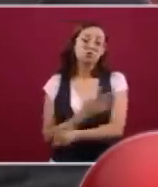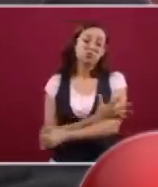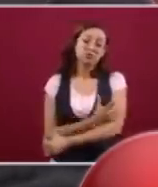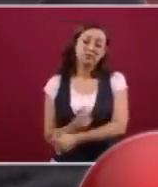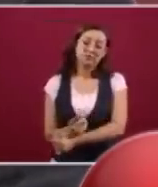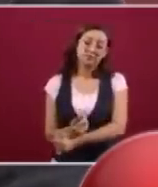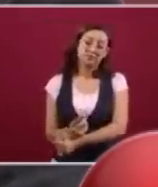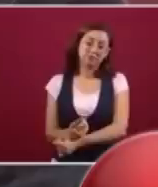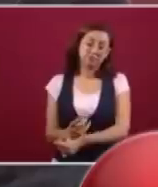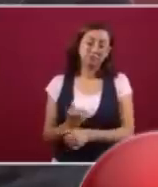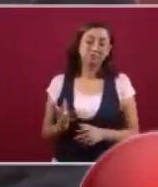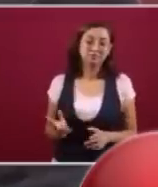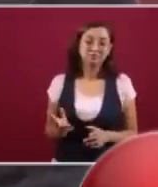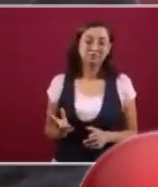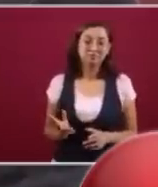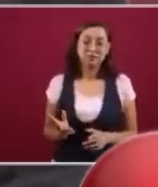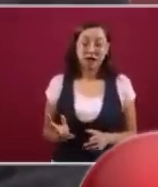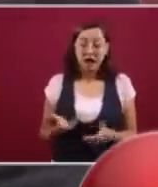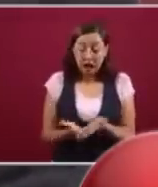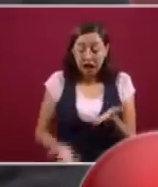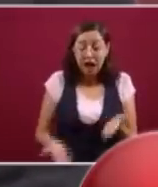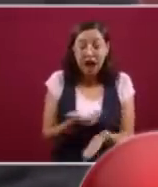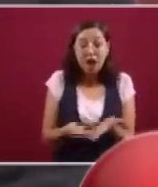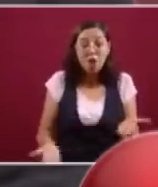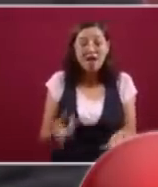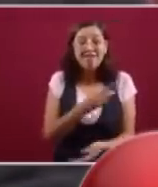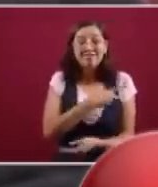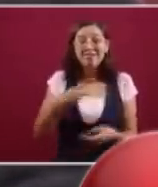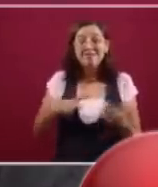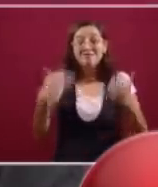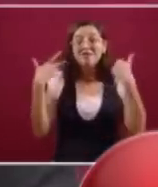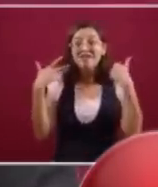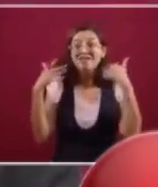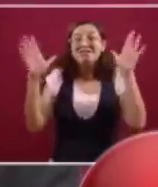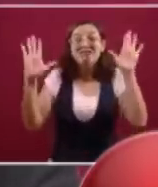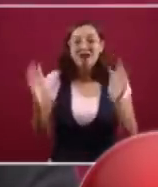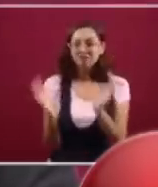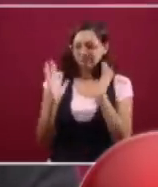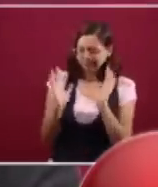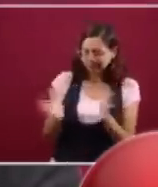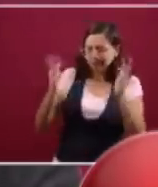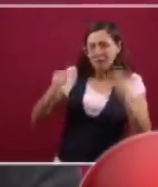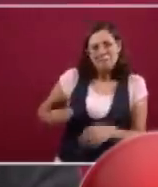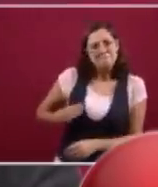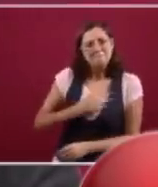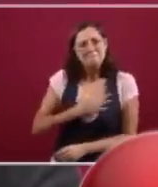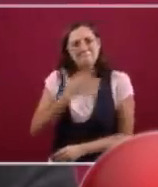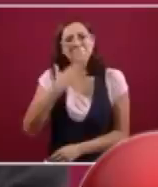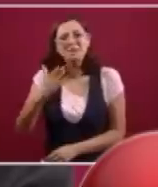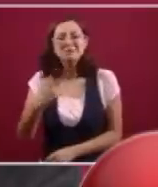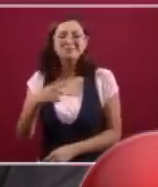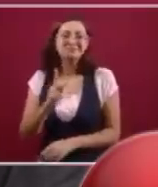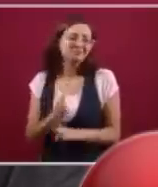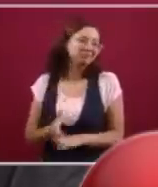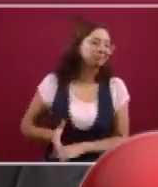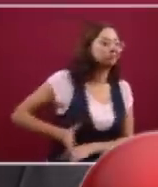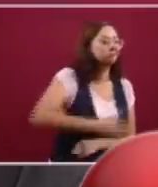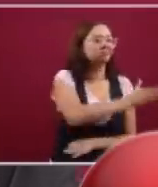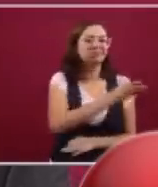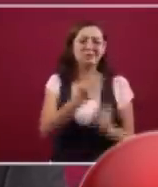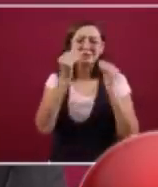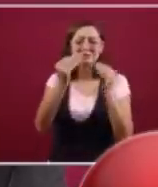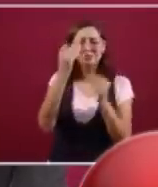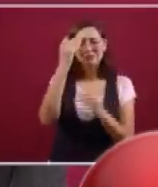ya lo tendríamos si no hubiese imperado por tanto tiempo la corrupción. Pero pueden decir...